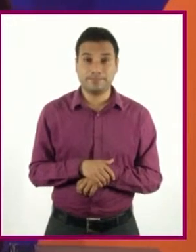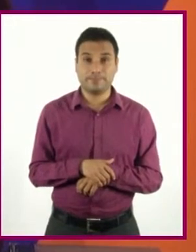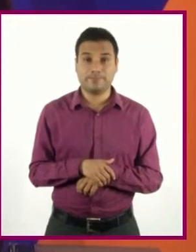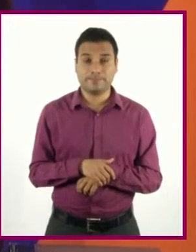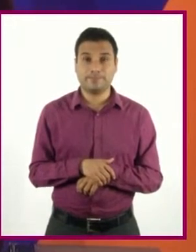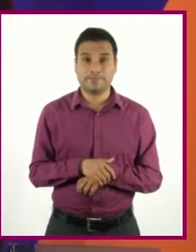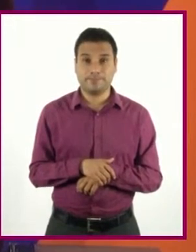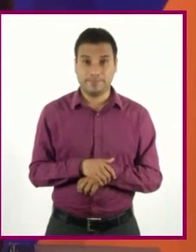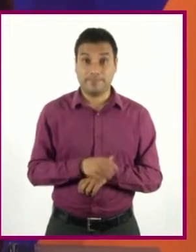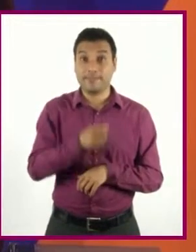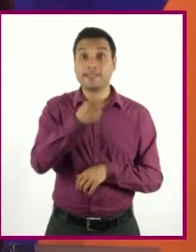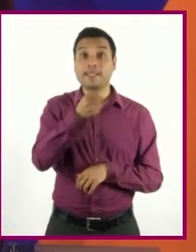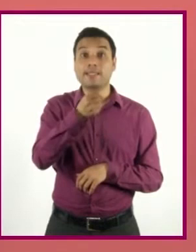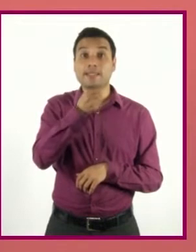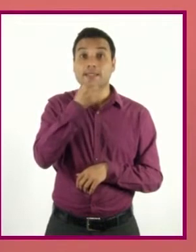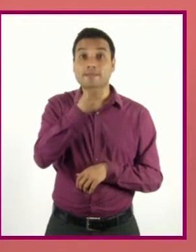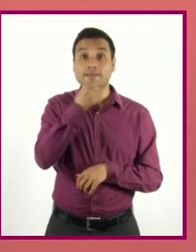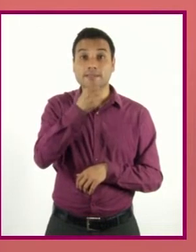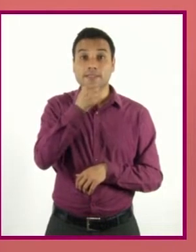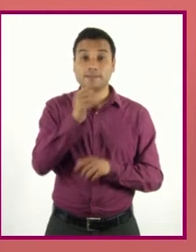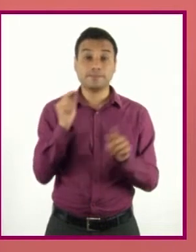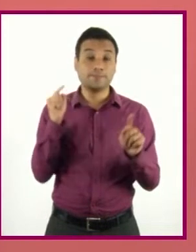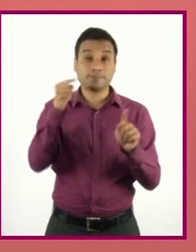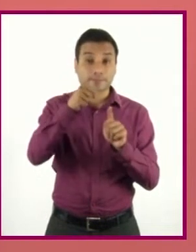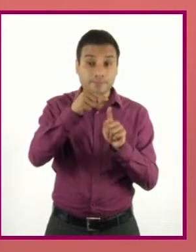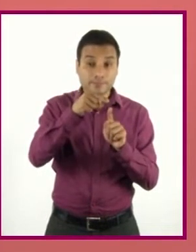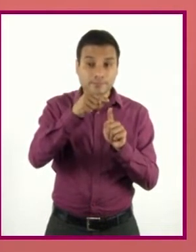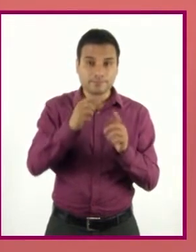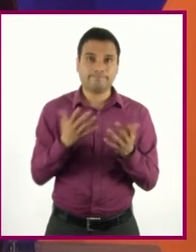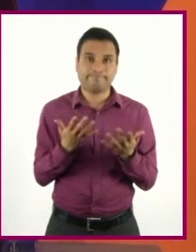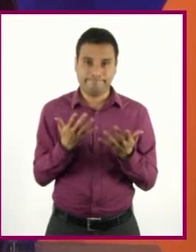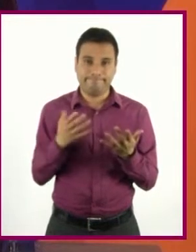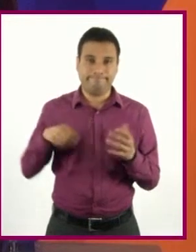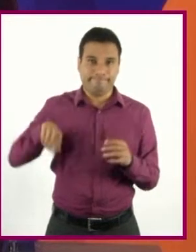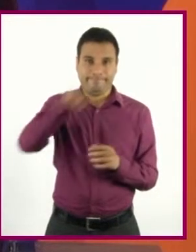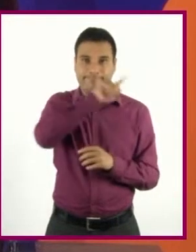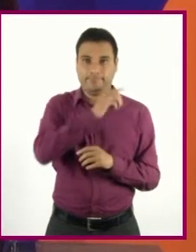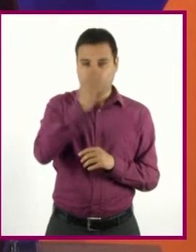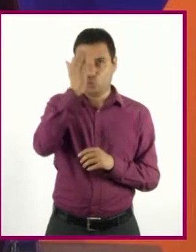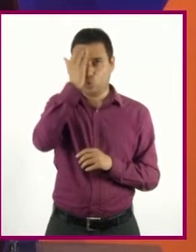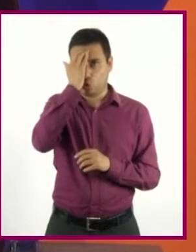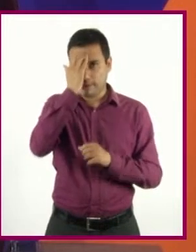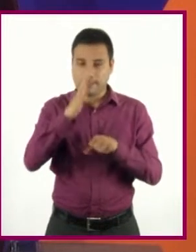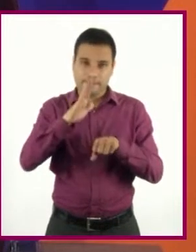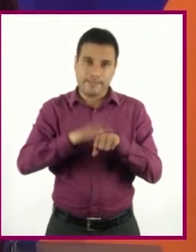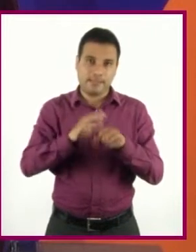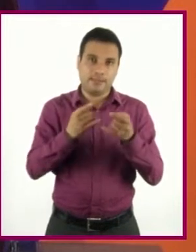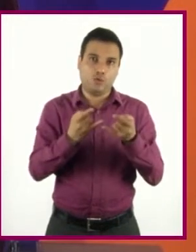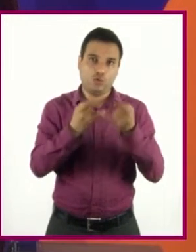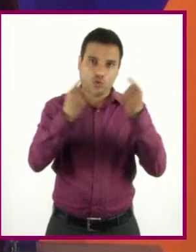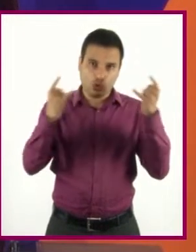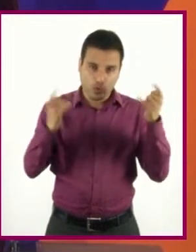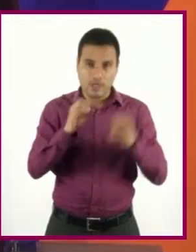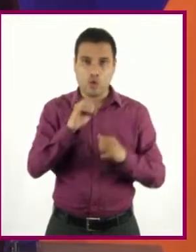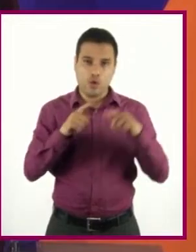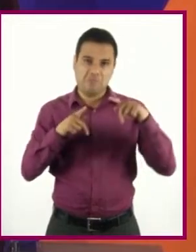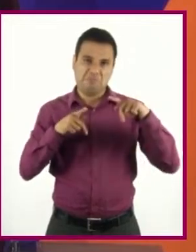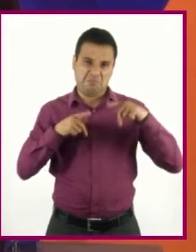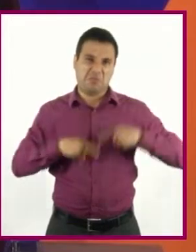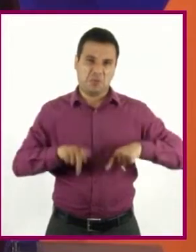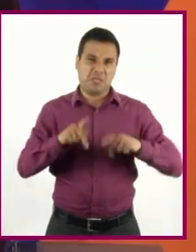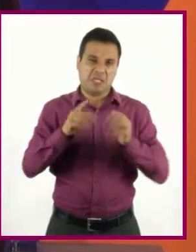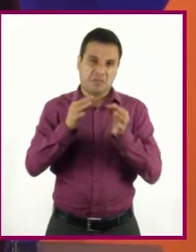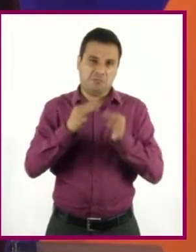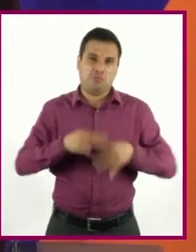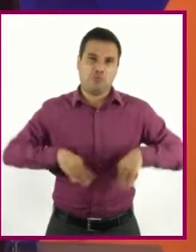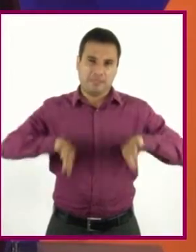le daríamos a la entrevista sería el de ampliar nuestros conocimientos de historia y de personajes importantes de